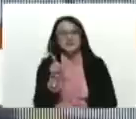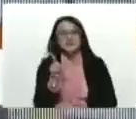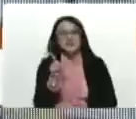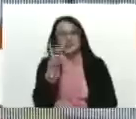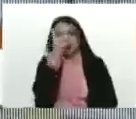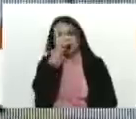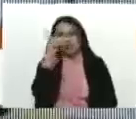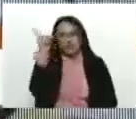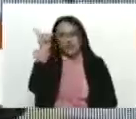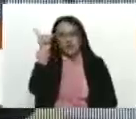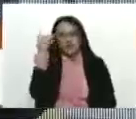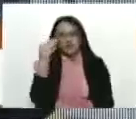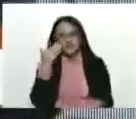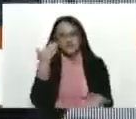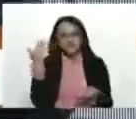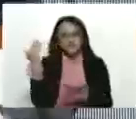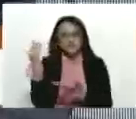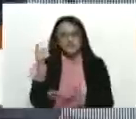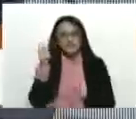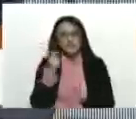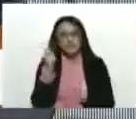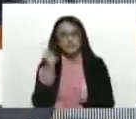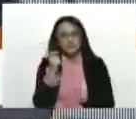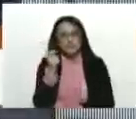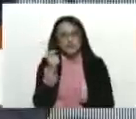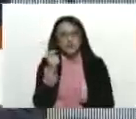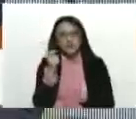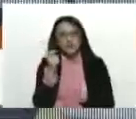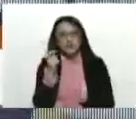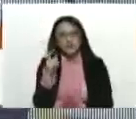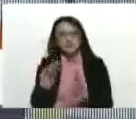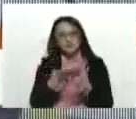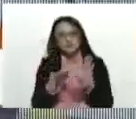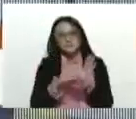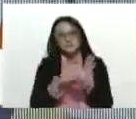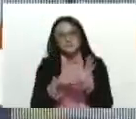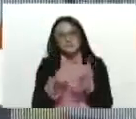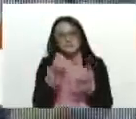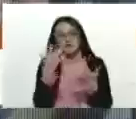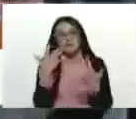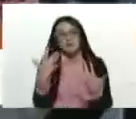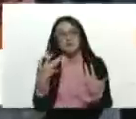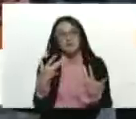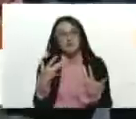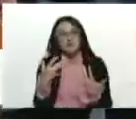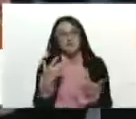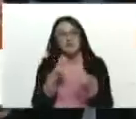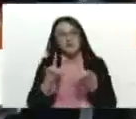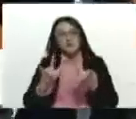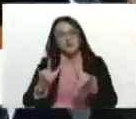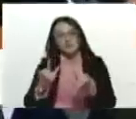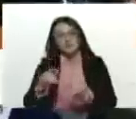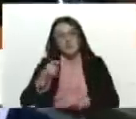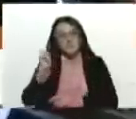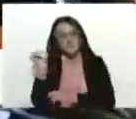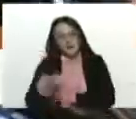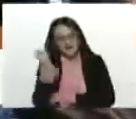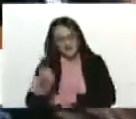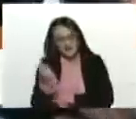diosdado cabello rondón diputado de la patria y conductor del programa más visto de la televisión venezolana más querido